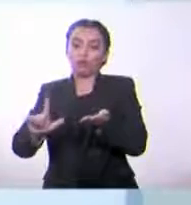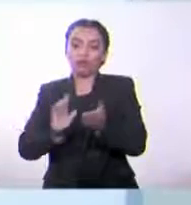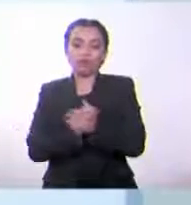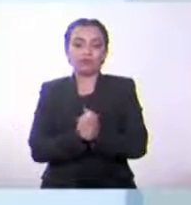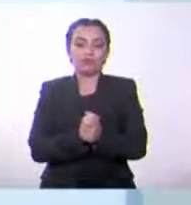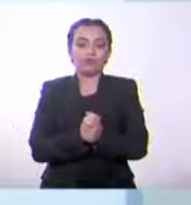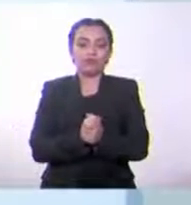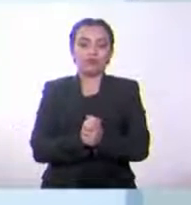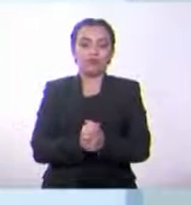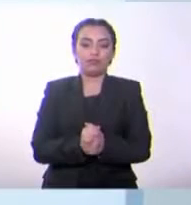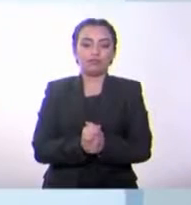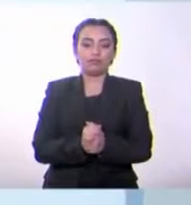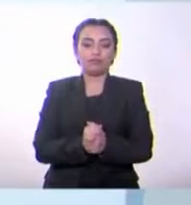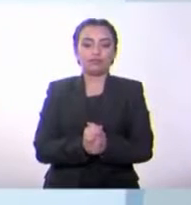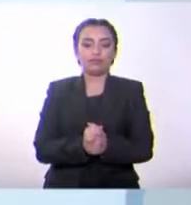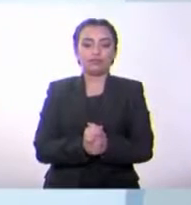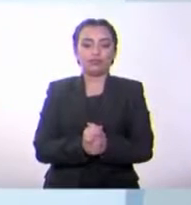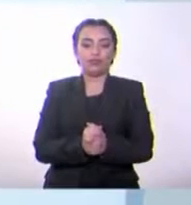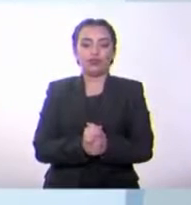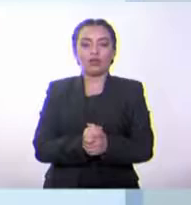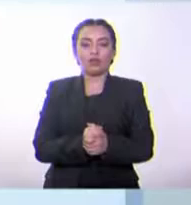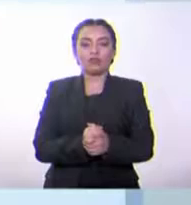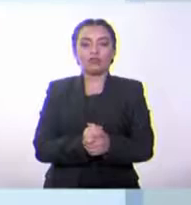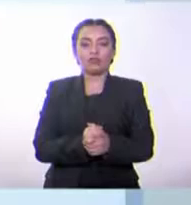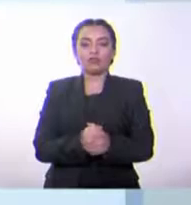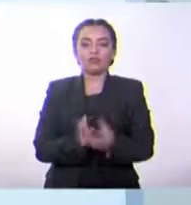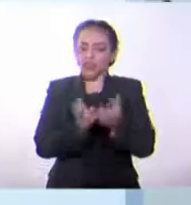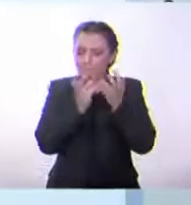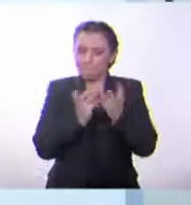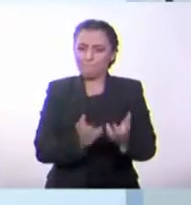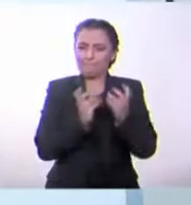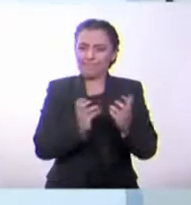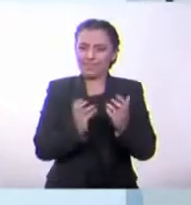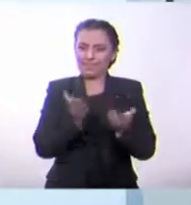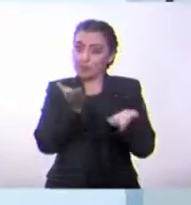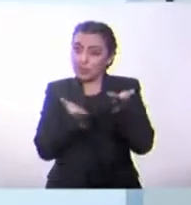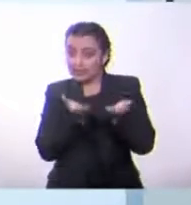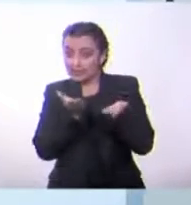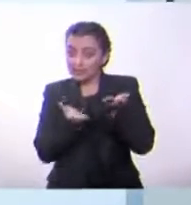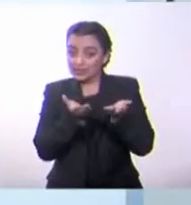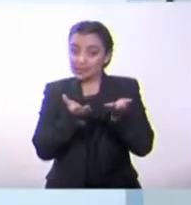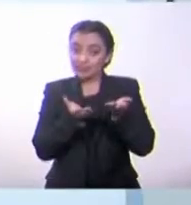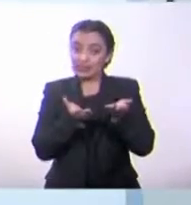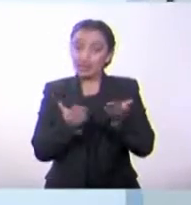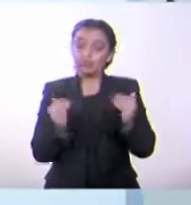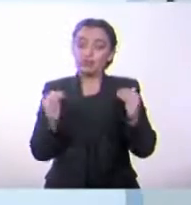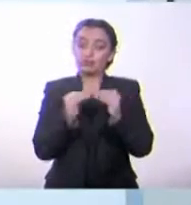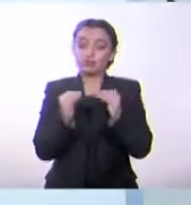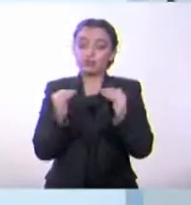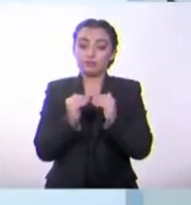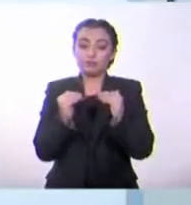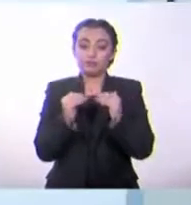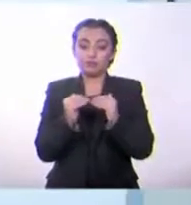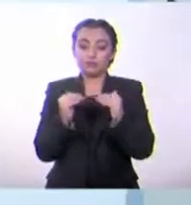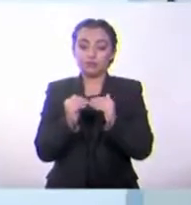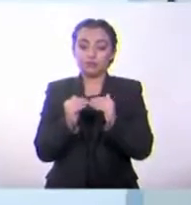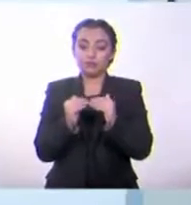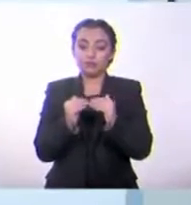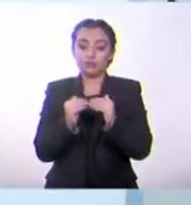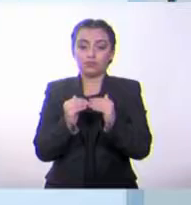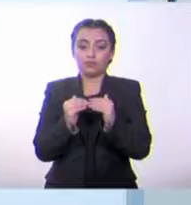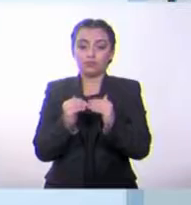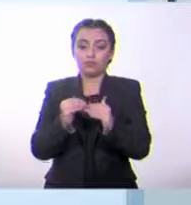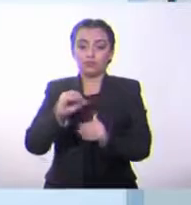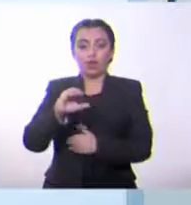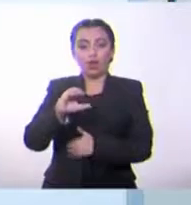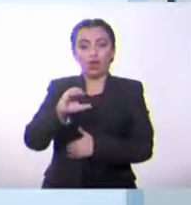esa manera tenemos el peso equivalente para el cloruro de hierro.